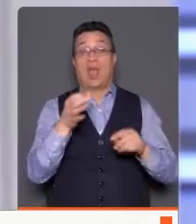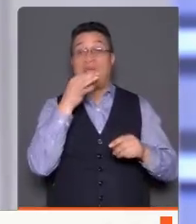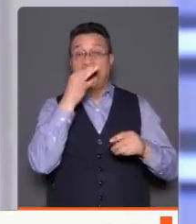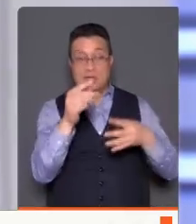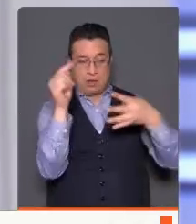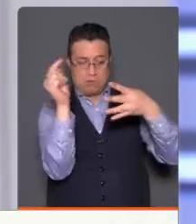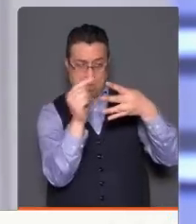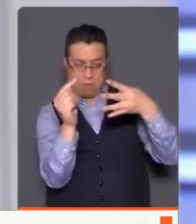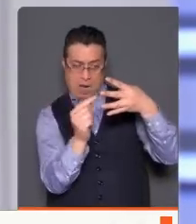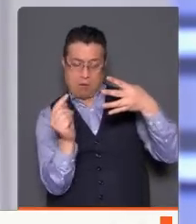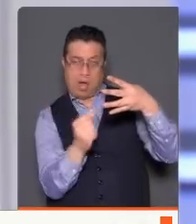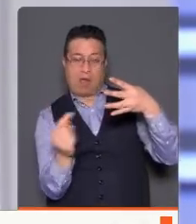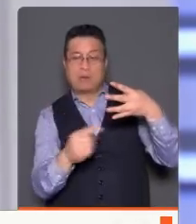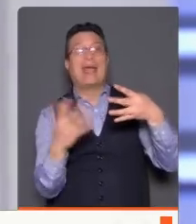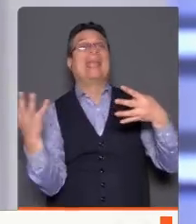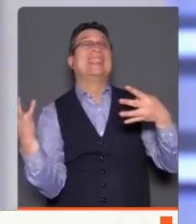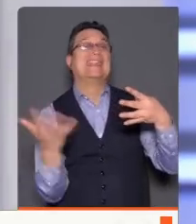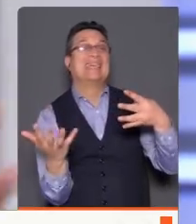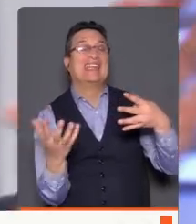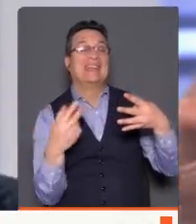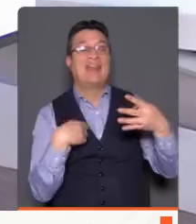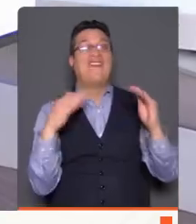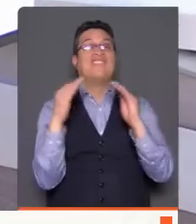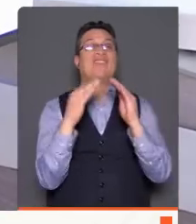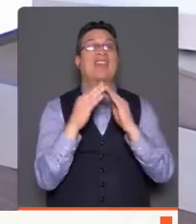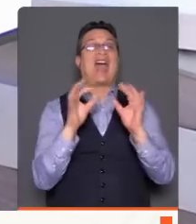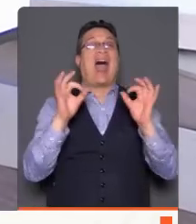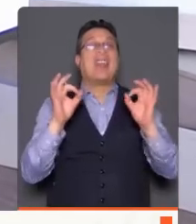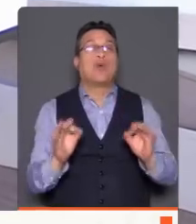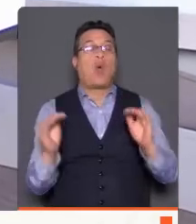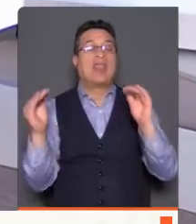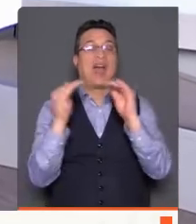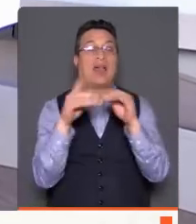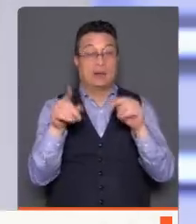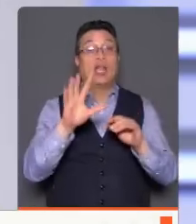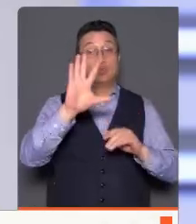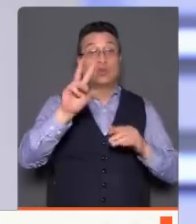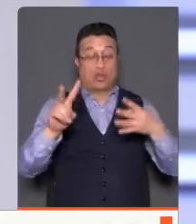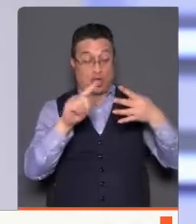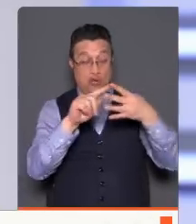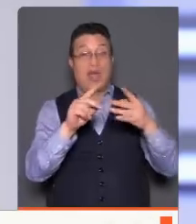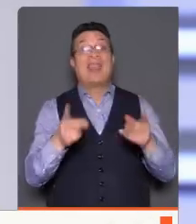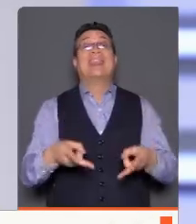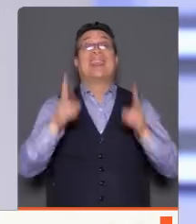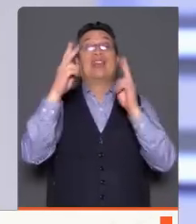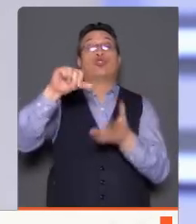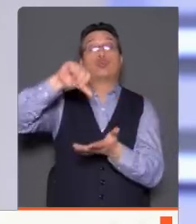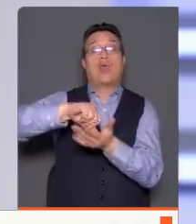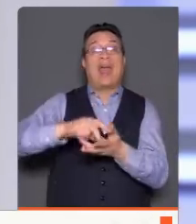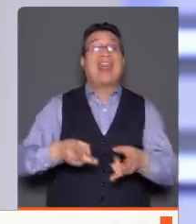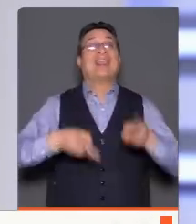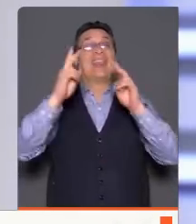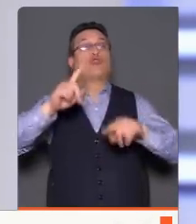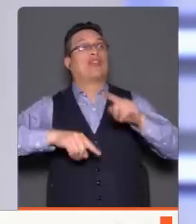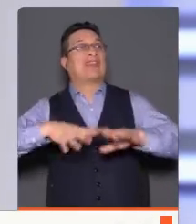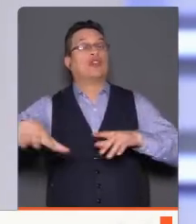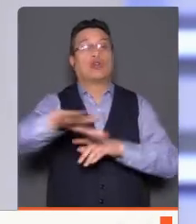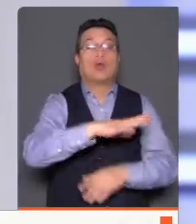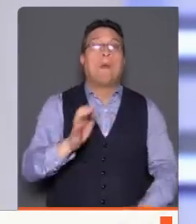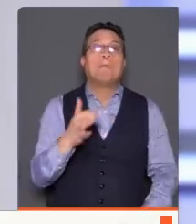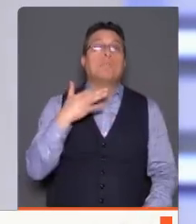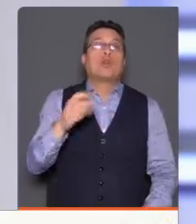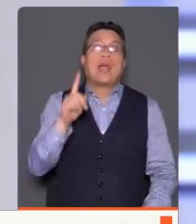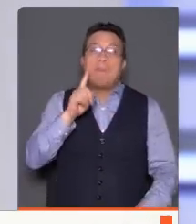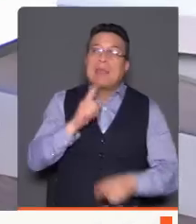precisión, además, a qué se refiere vivienda adecuada. Y en el artículo 52 habla del derecho a la ciudad y el territorio. ¿Por qué es mentira